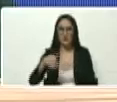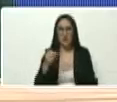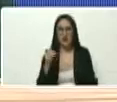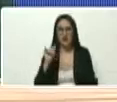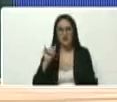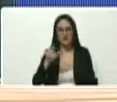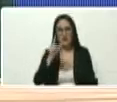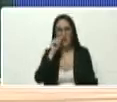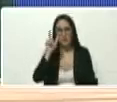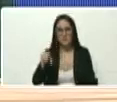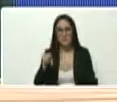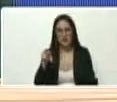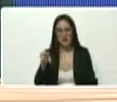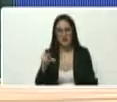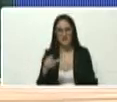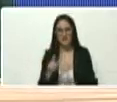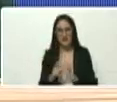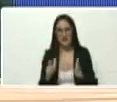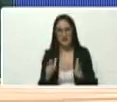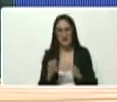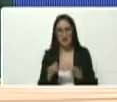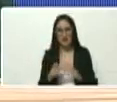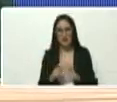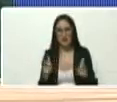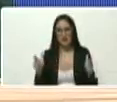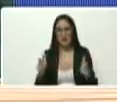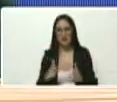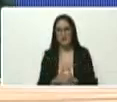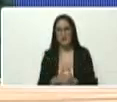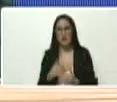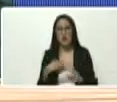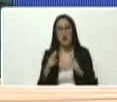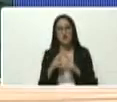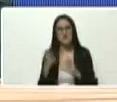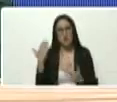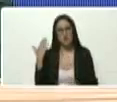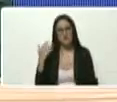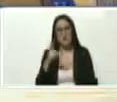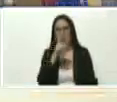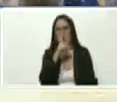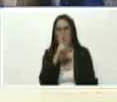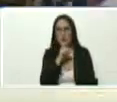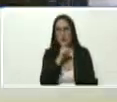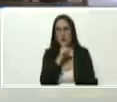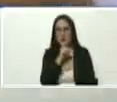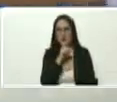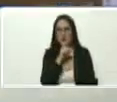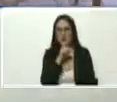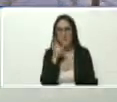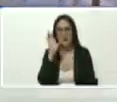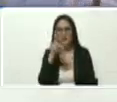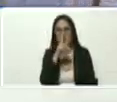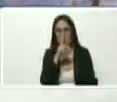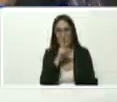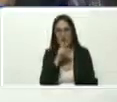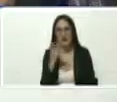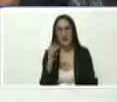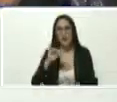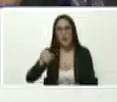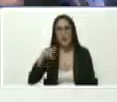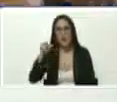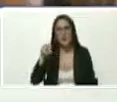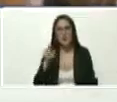Al-Gais, nos conocimos en Kuwait recientemente, en el mes de junio, en esa exitosa